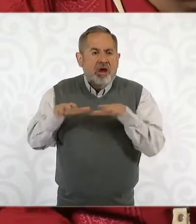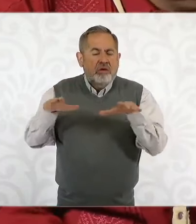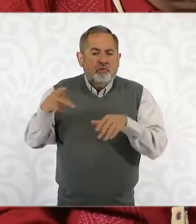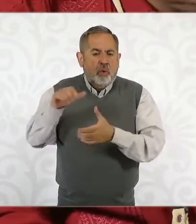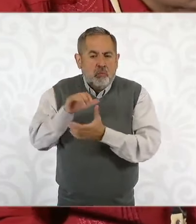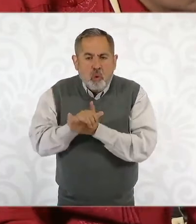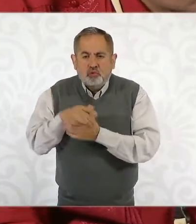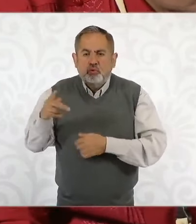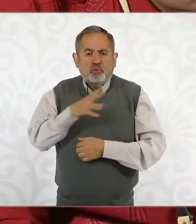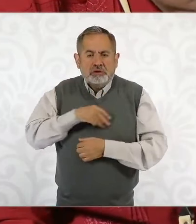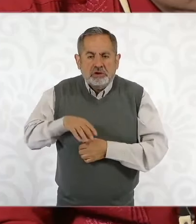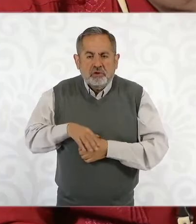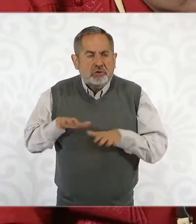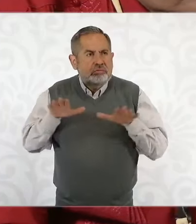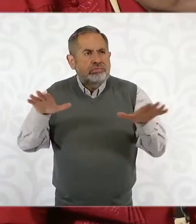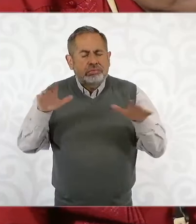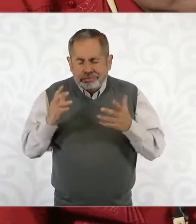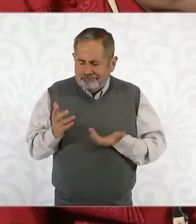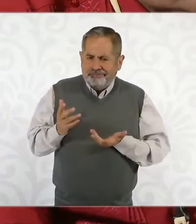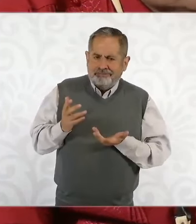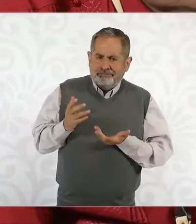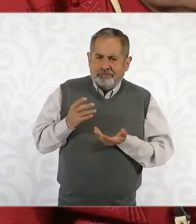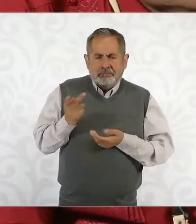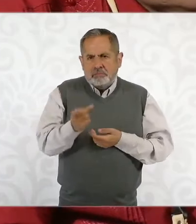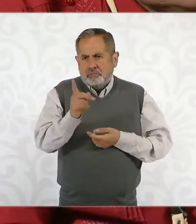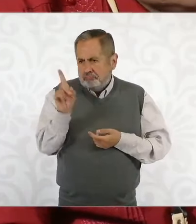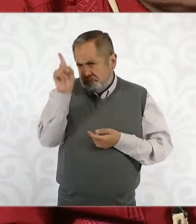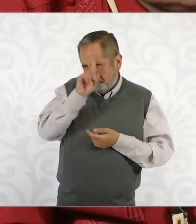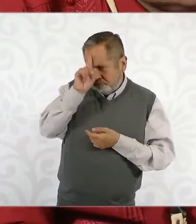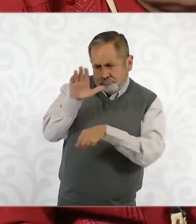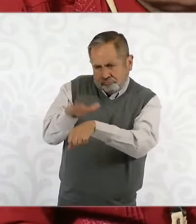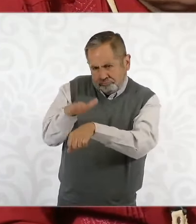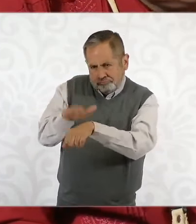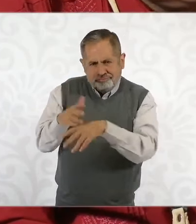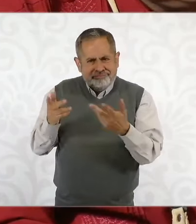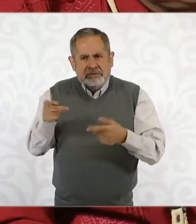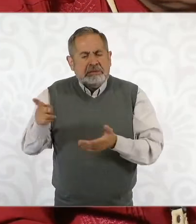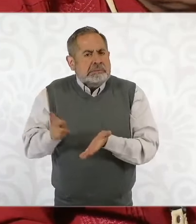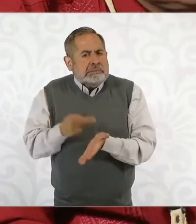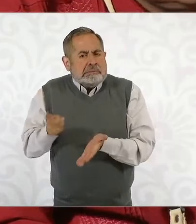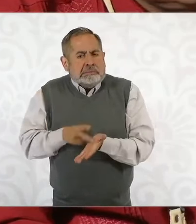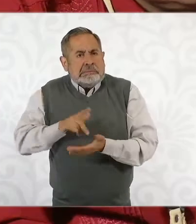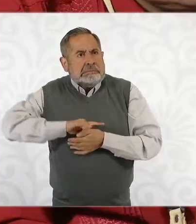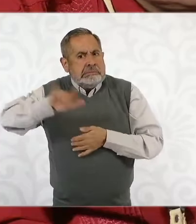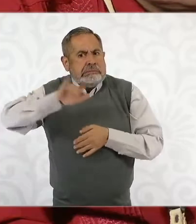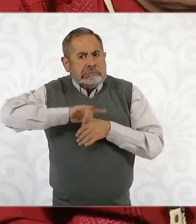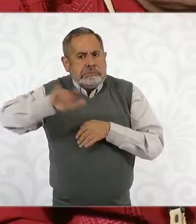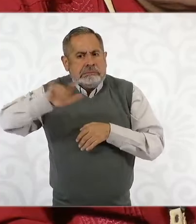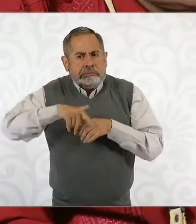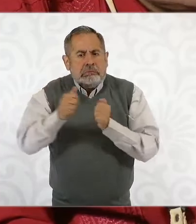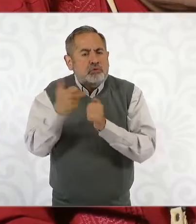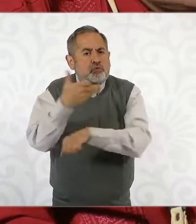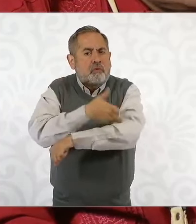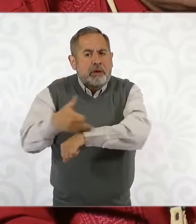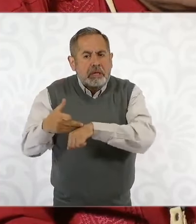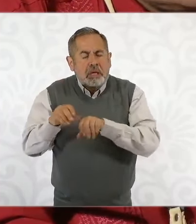esposo, sus hijos. Preguntarle cuál es el exhorto después de que se dan a conocer decenas de viajes de Mara con su familia, incluso según lo que